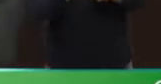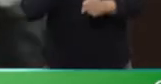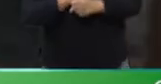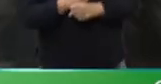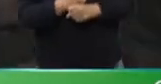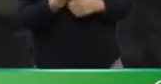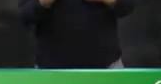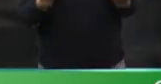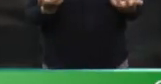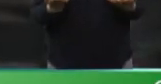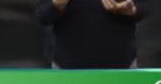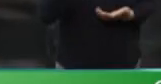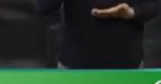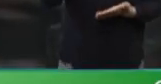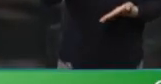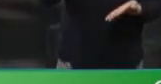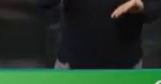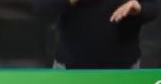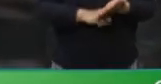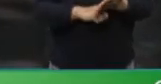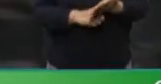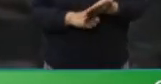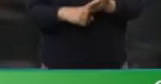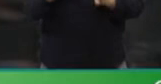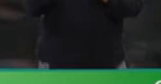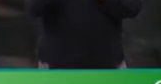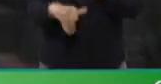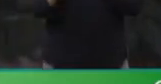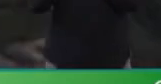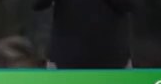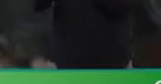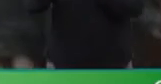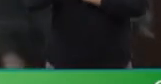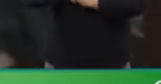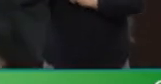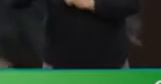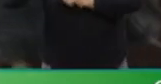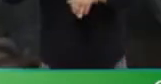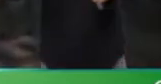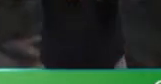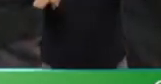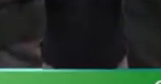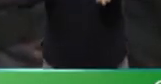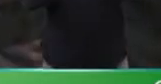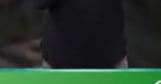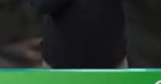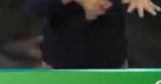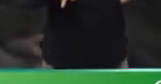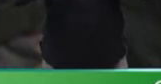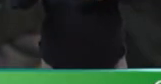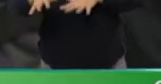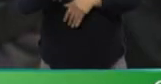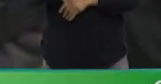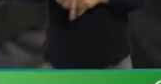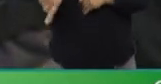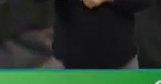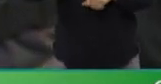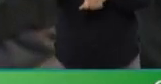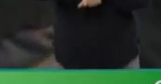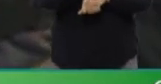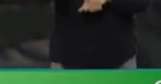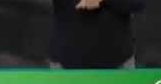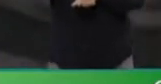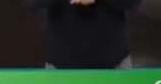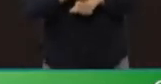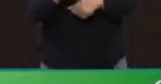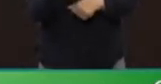es algo que no valora a los hombres del mar que se enfrentan todos los días en condiciones